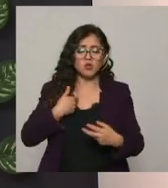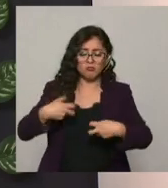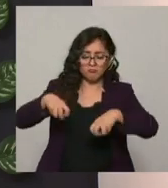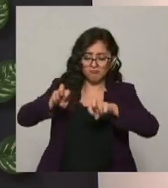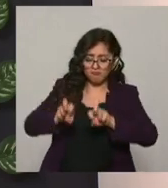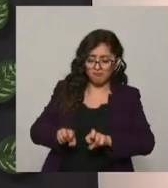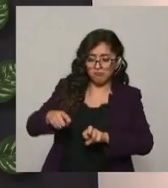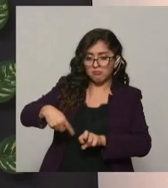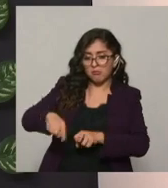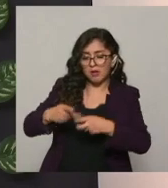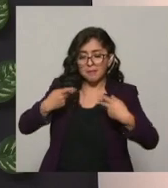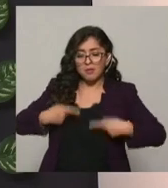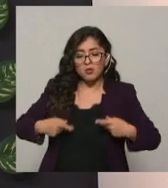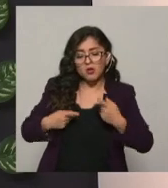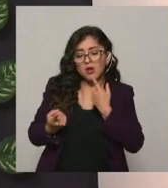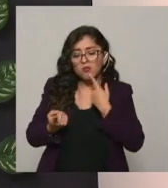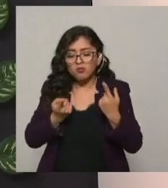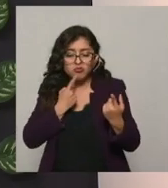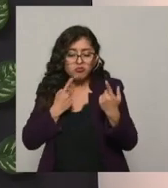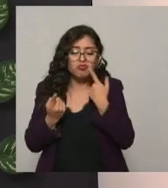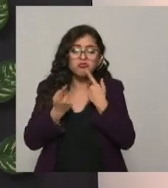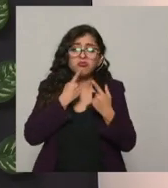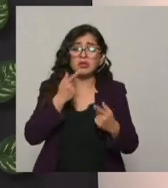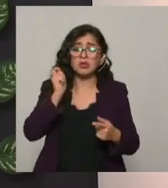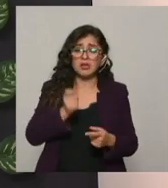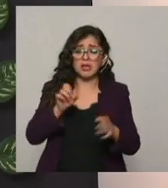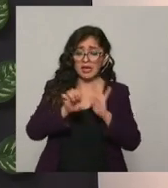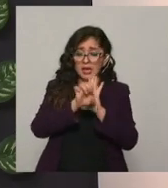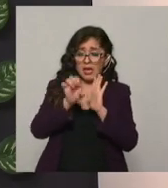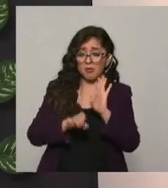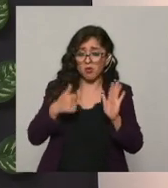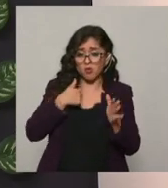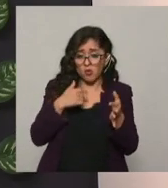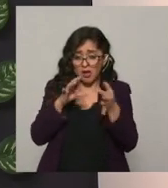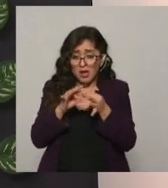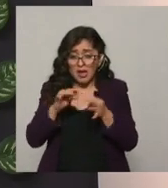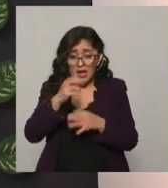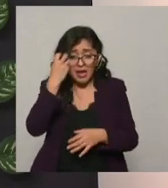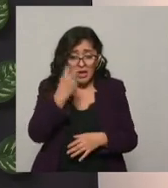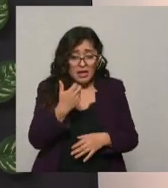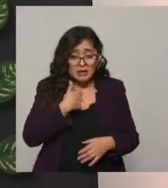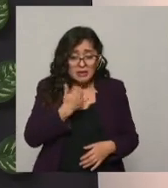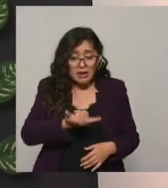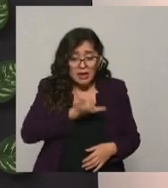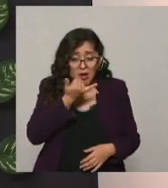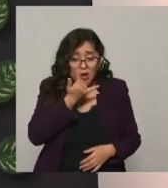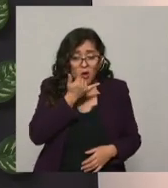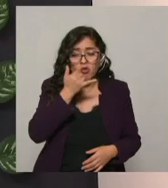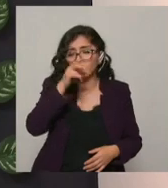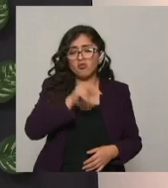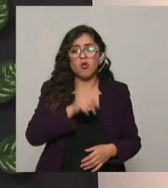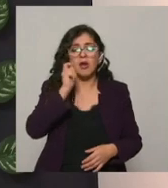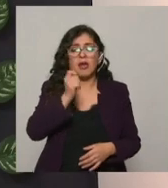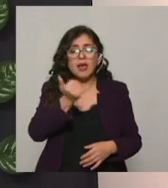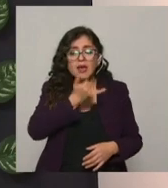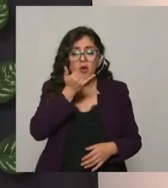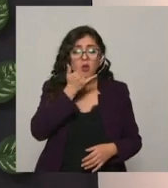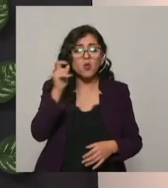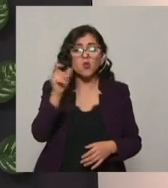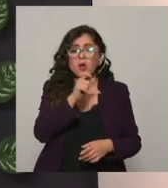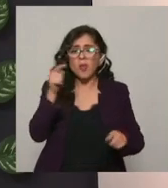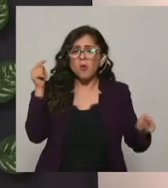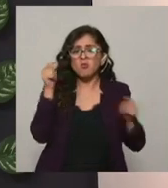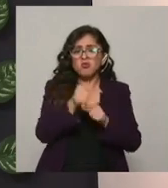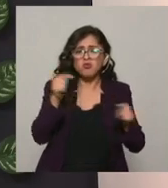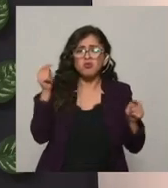esta persona a debatir, y ese fue, ni siquiera quiero decir mi error, porque no lo considero un error. El que cometió el error fue él al amenazar y al hacer